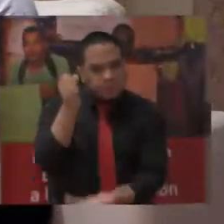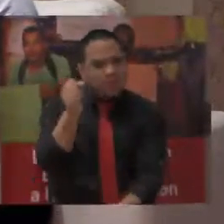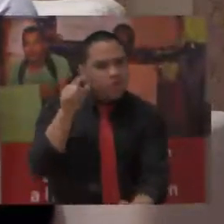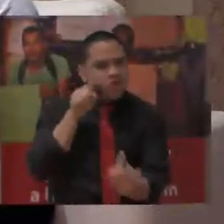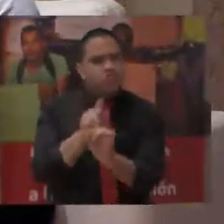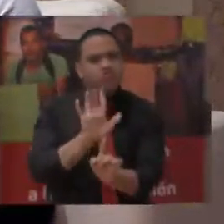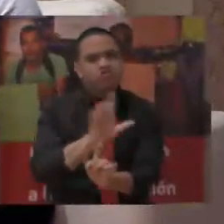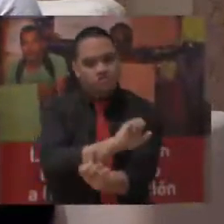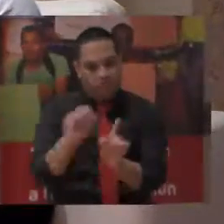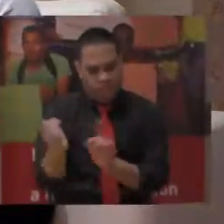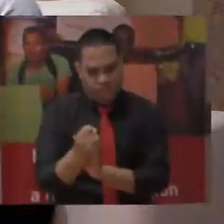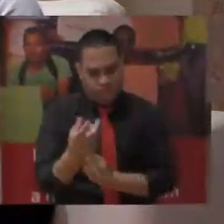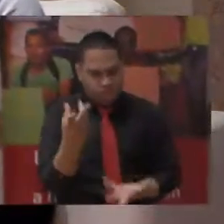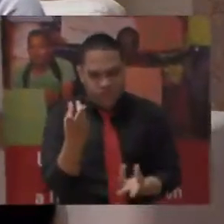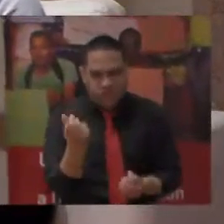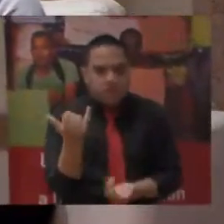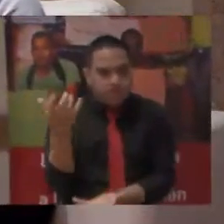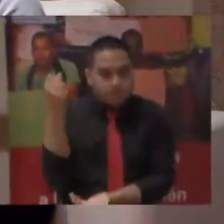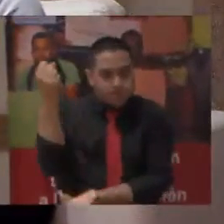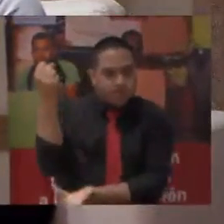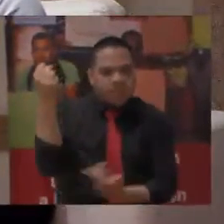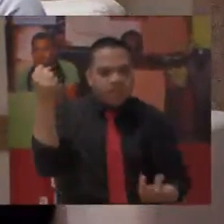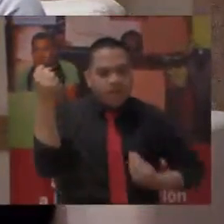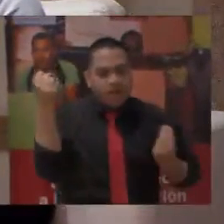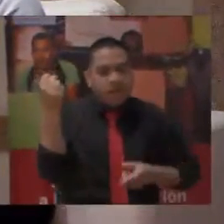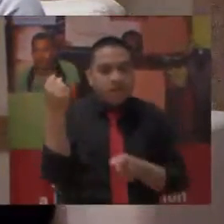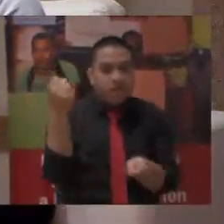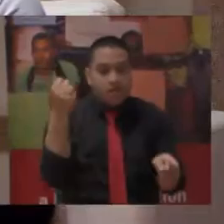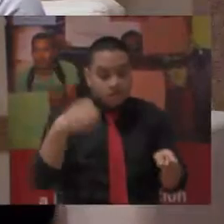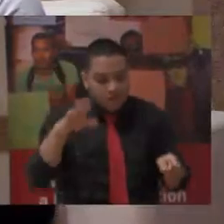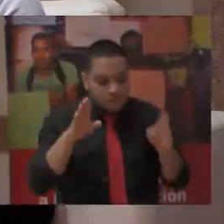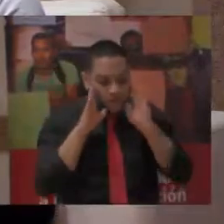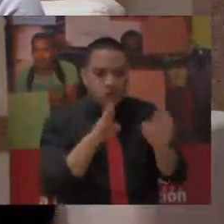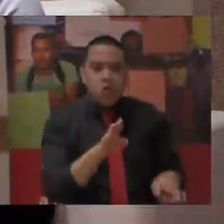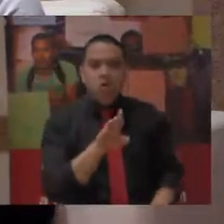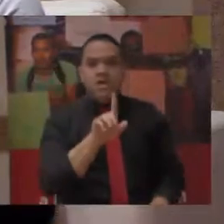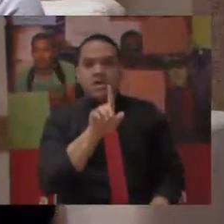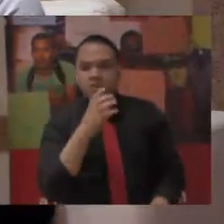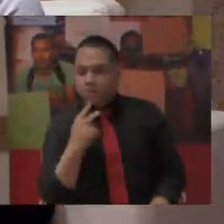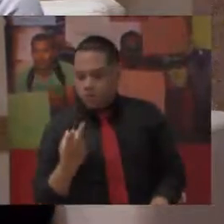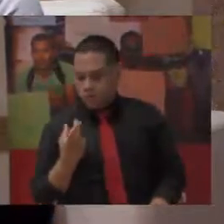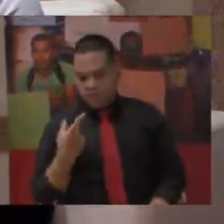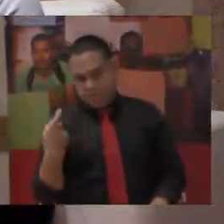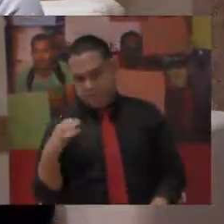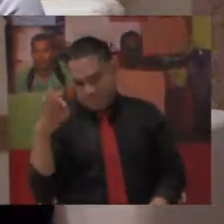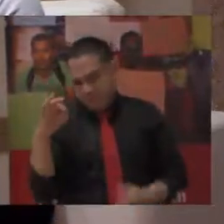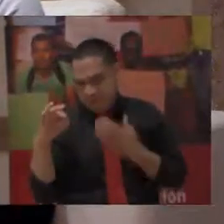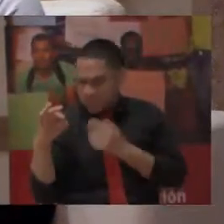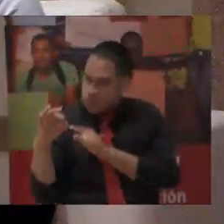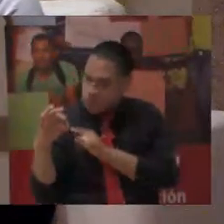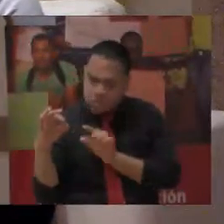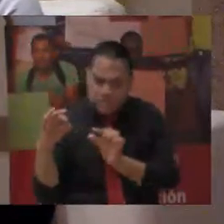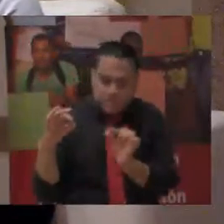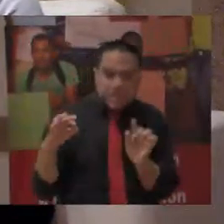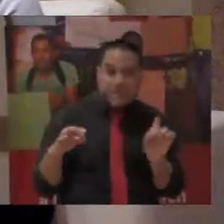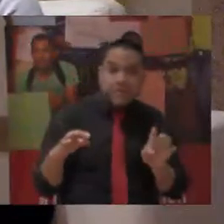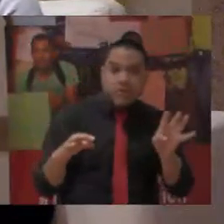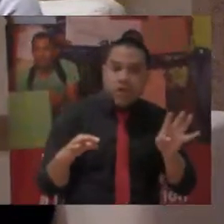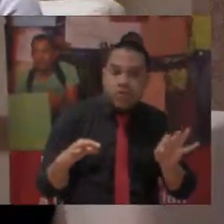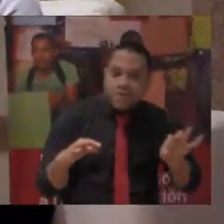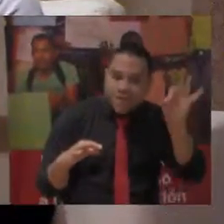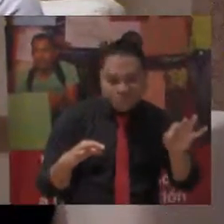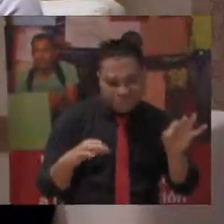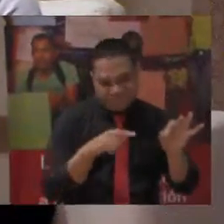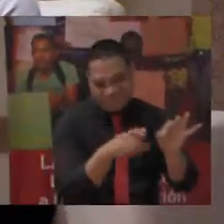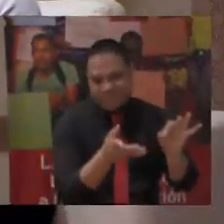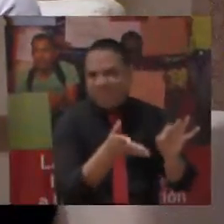de cada 100 pesos que tiene el municipio, se están dedicando 64 pesos a la inversión social. Es primera vez en la historia